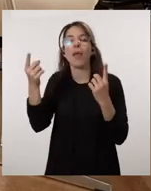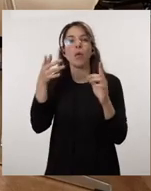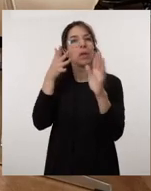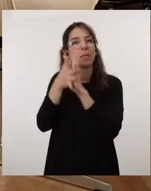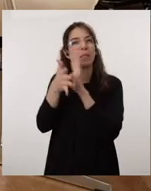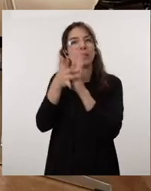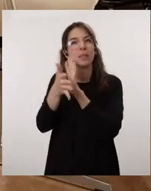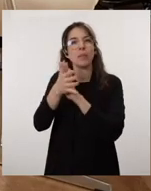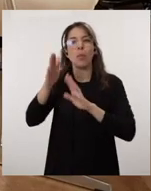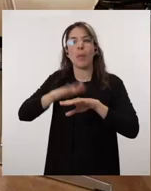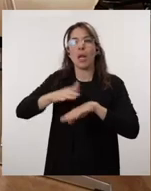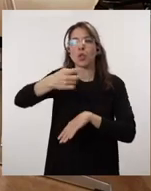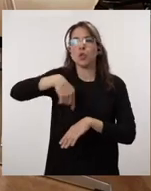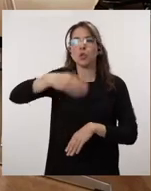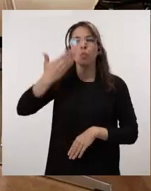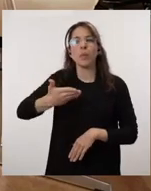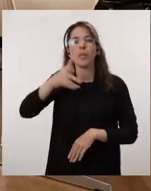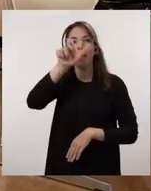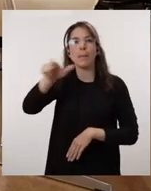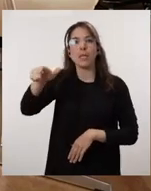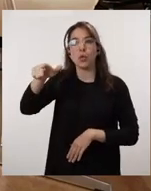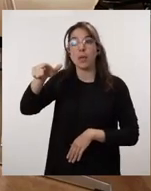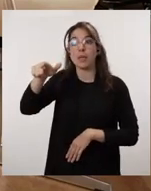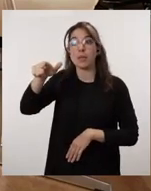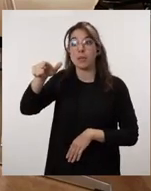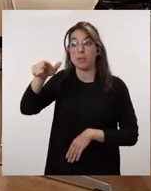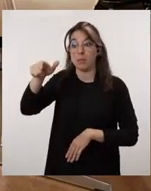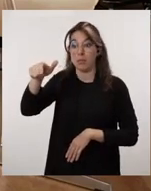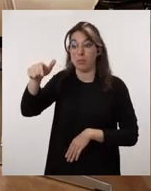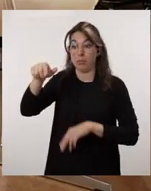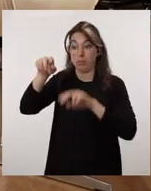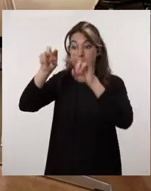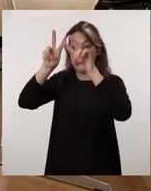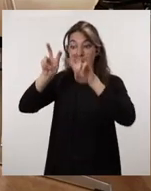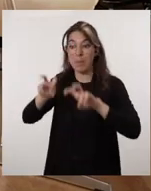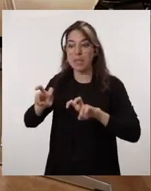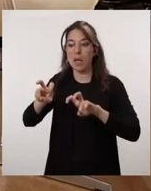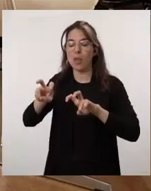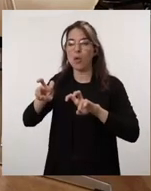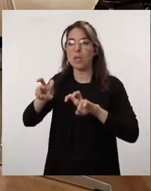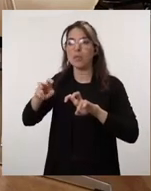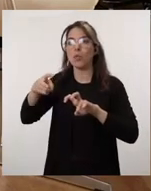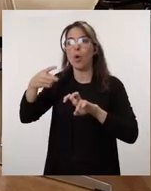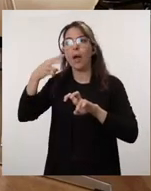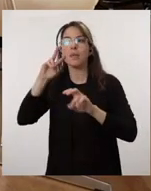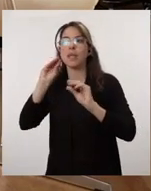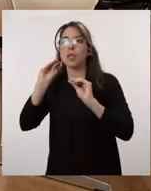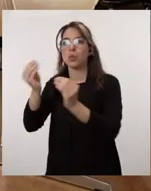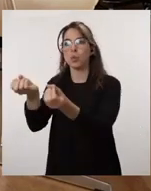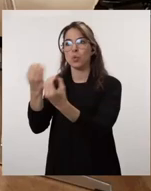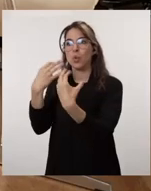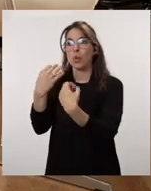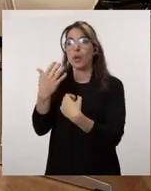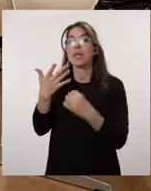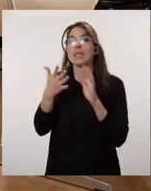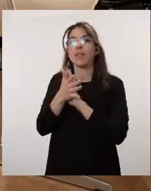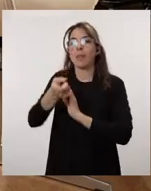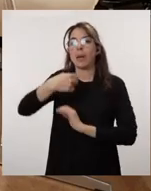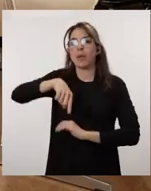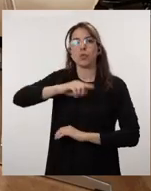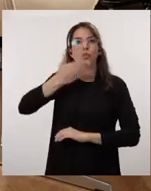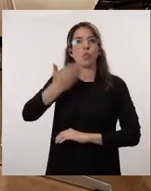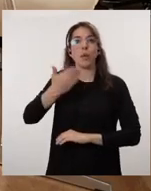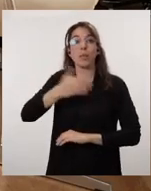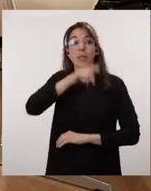para nosotros es muy importante escuchar la voz de los investigadores en este caso era muy importante escuchar la voz de mentores